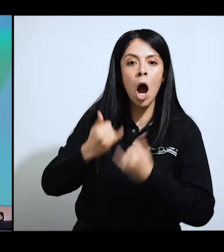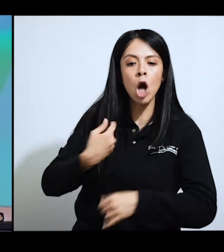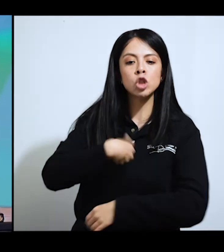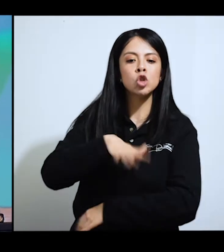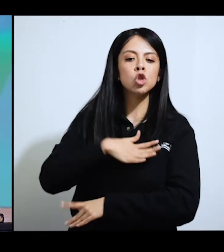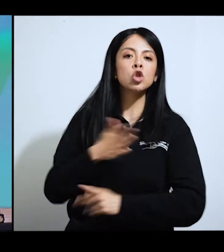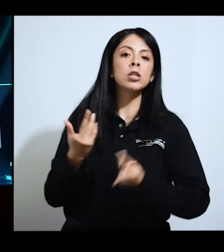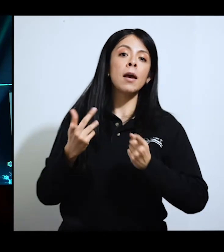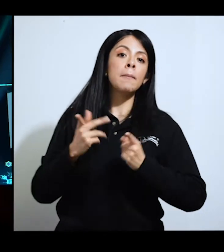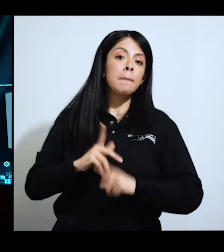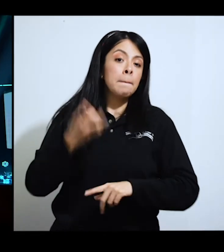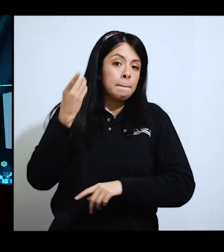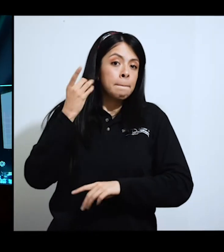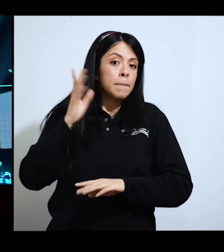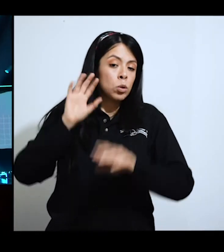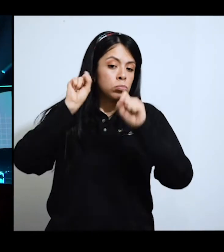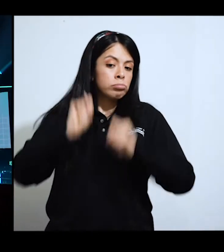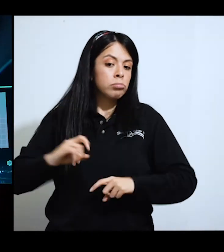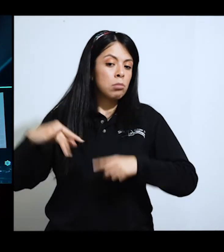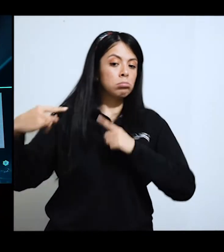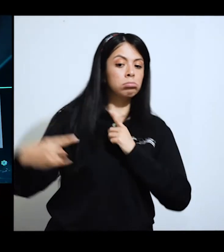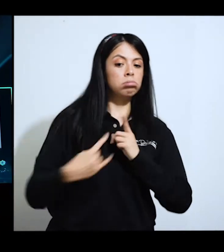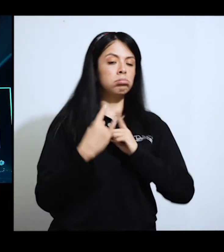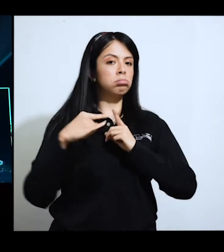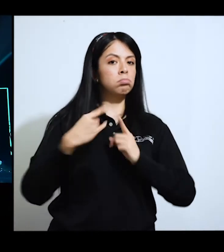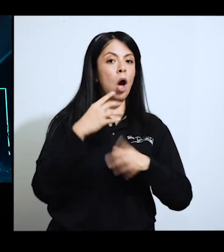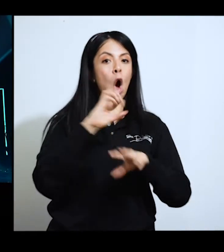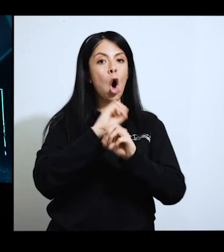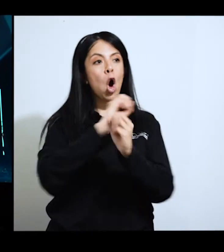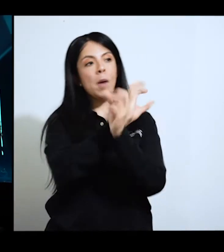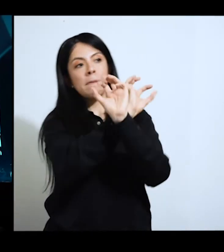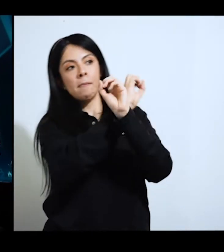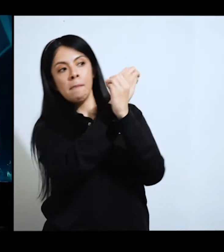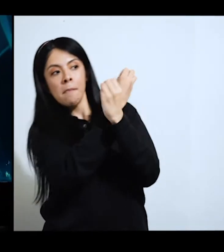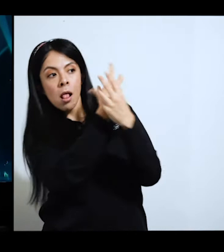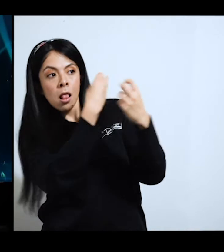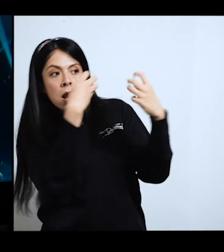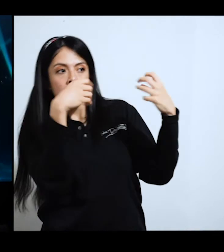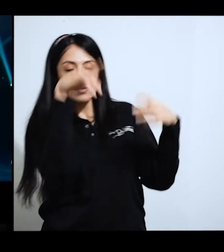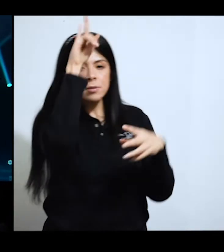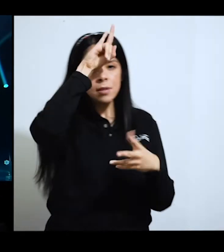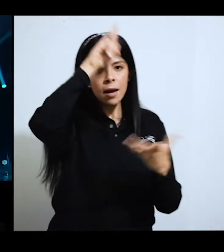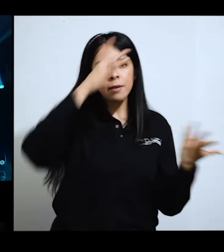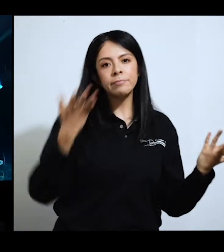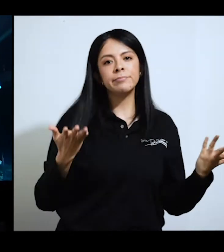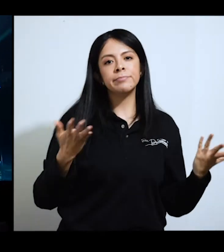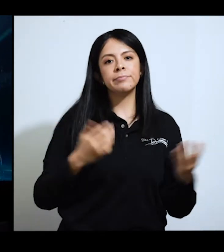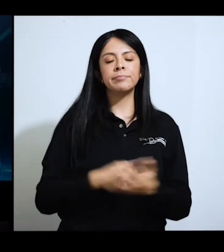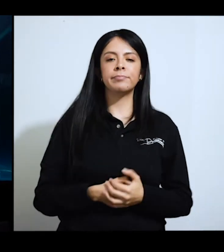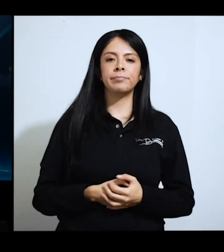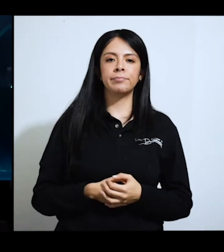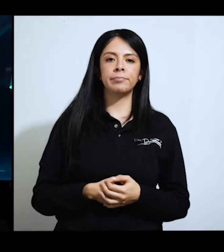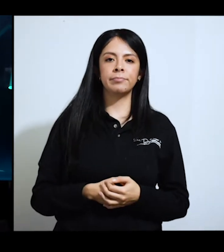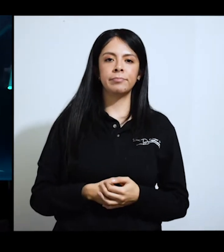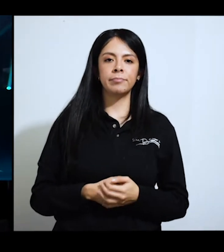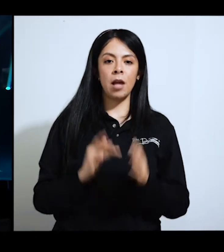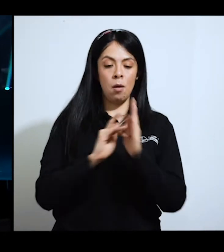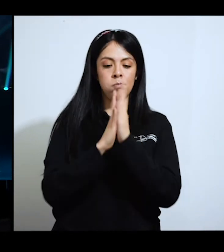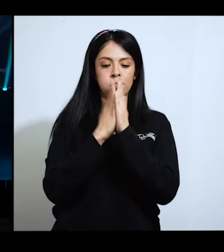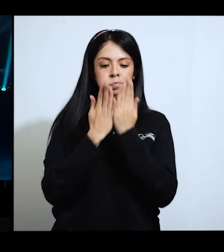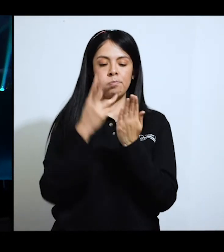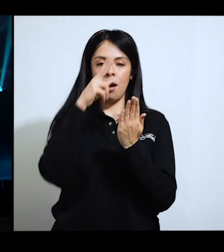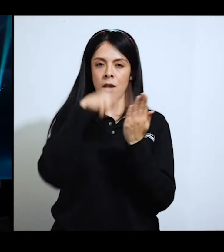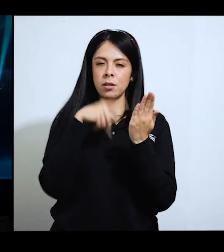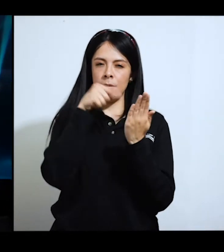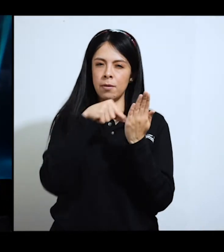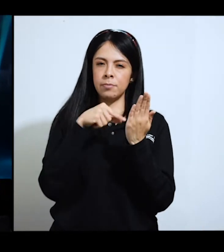por el diablo, ¿quiénes somos nosotros para no ser influenciados o engañados por